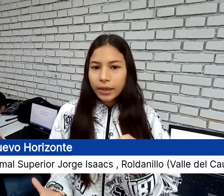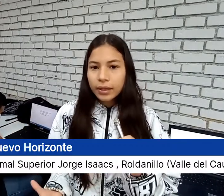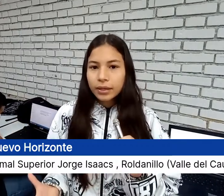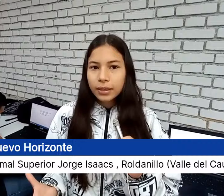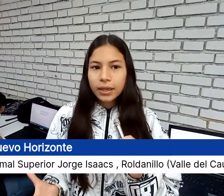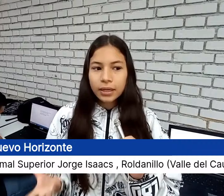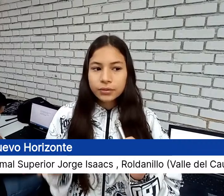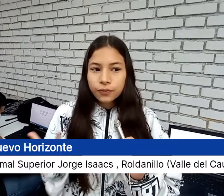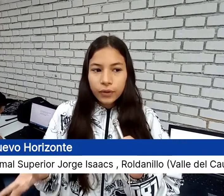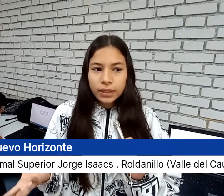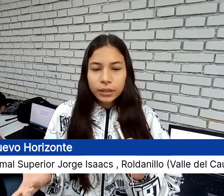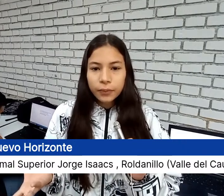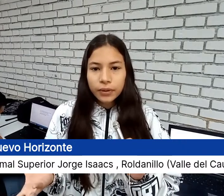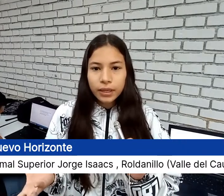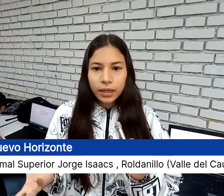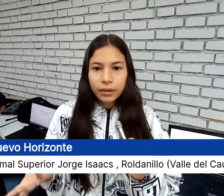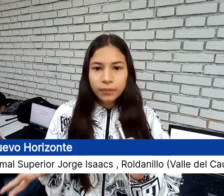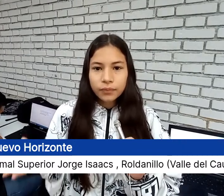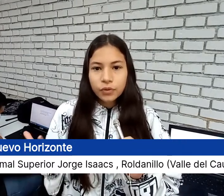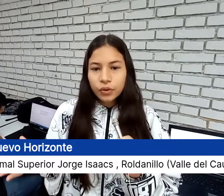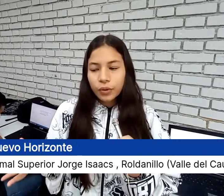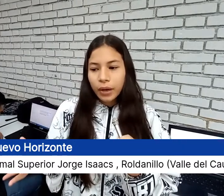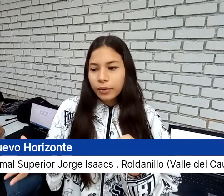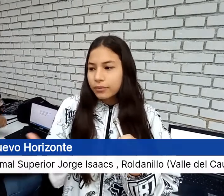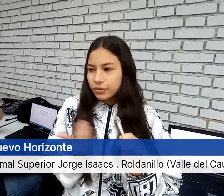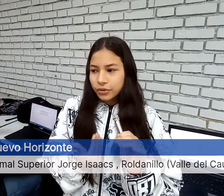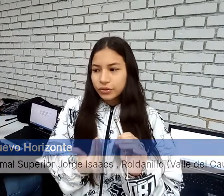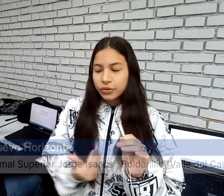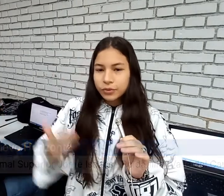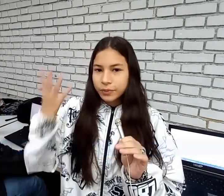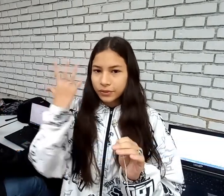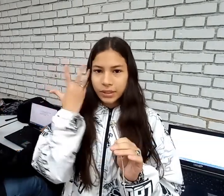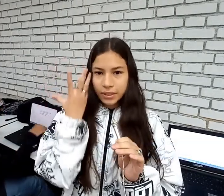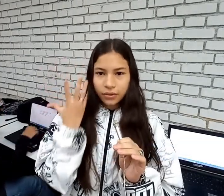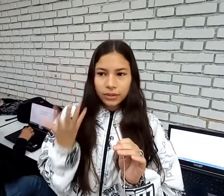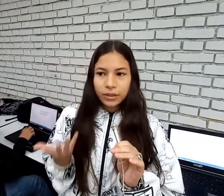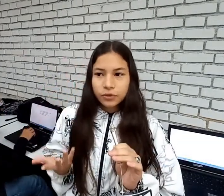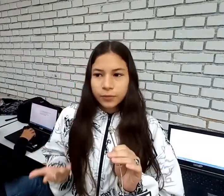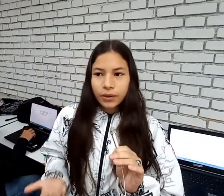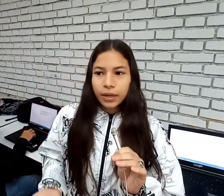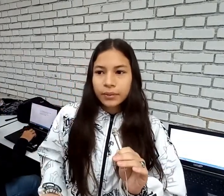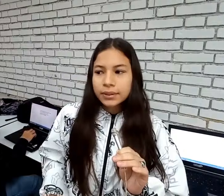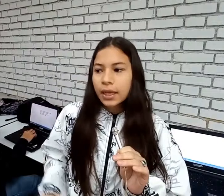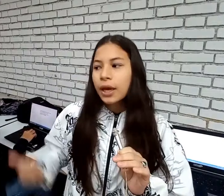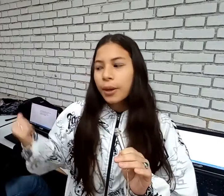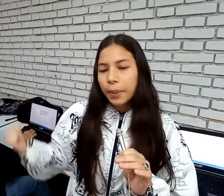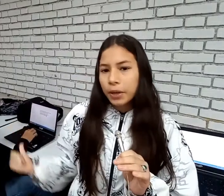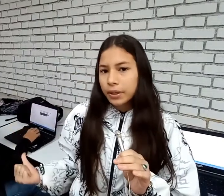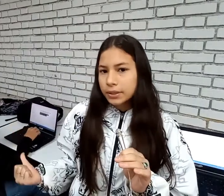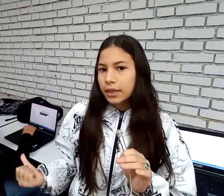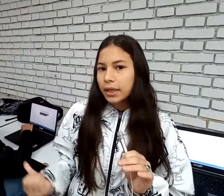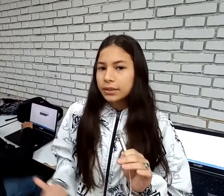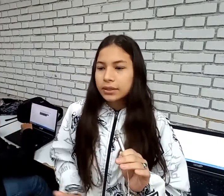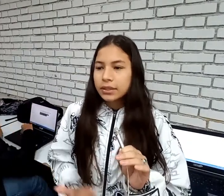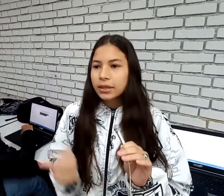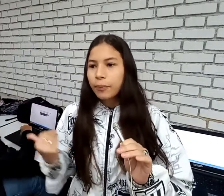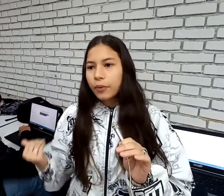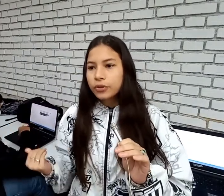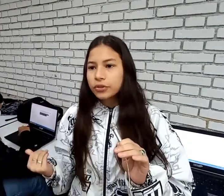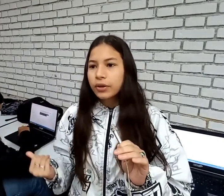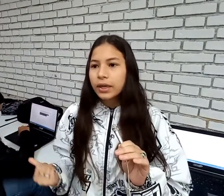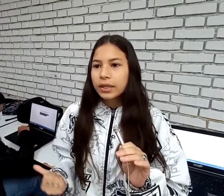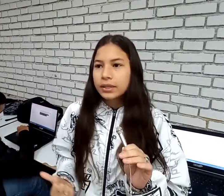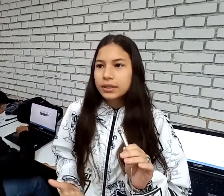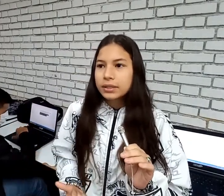él puede y que él es fuerte, porque no, nosotros somos personas que no tenemos problemas, pero él sí, él